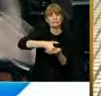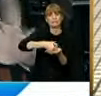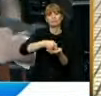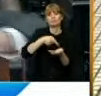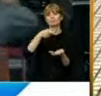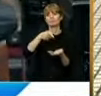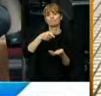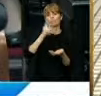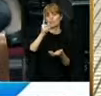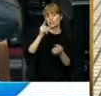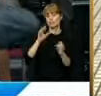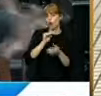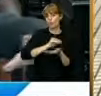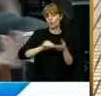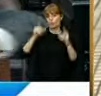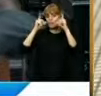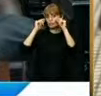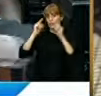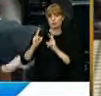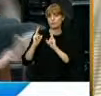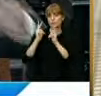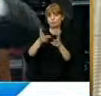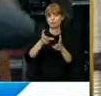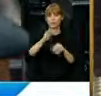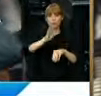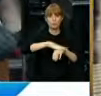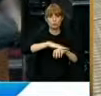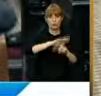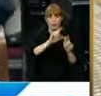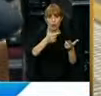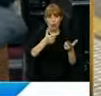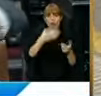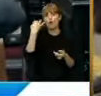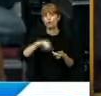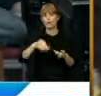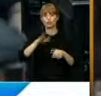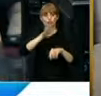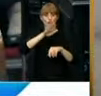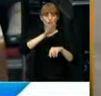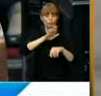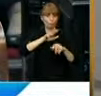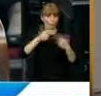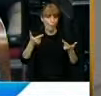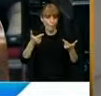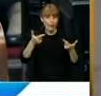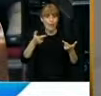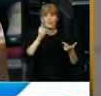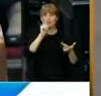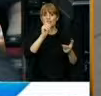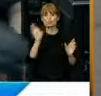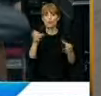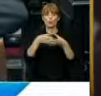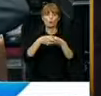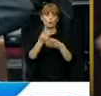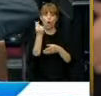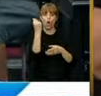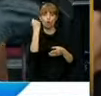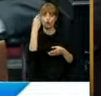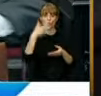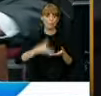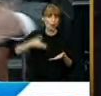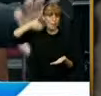móviles una unidad explosivos un camión hidrante gendarmería nueve móviles un camión hidrante un camión cisterna un camión con con acoplado de 40